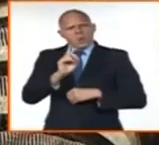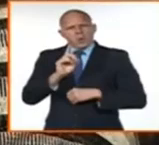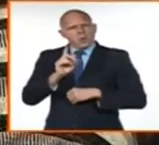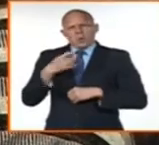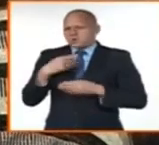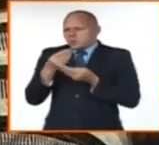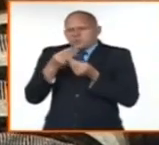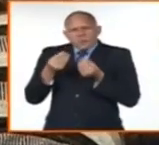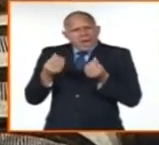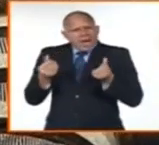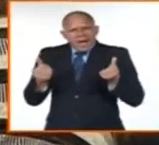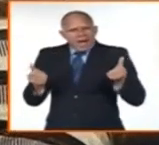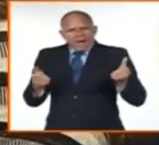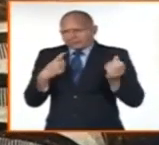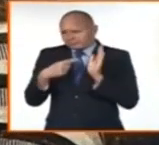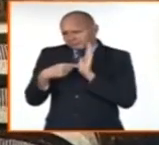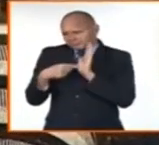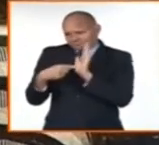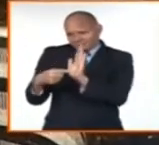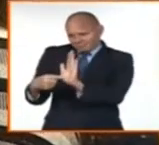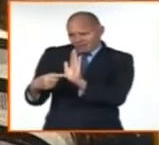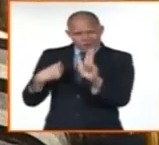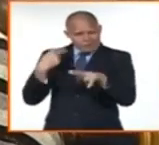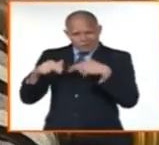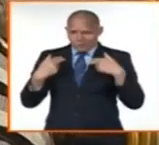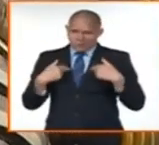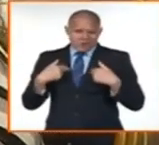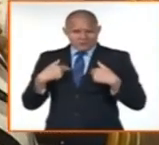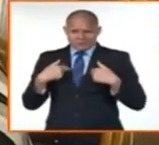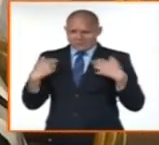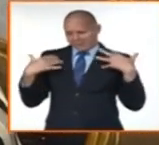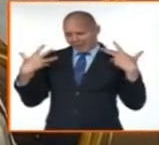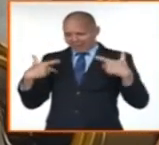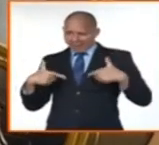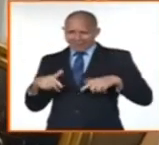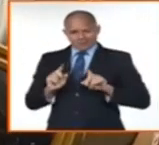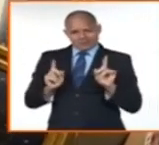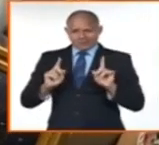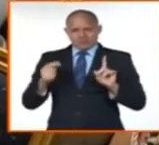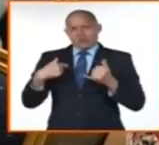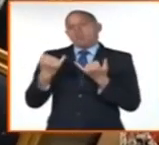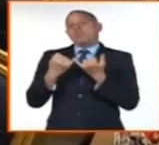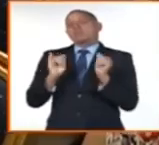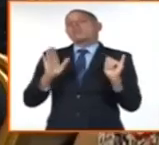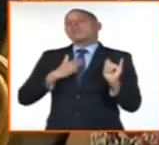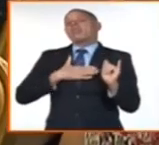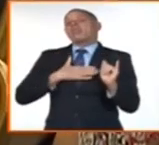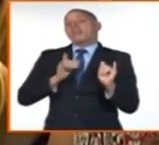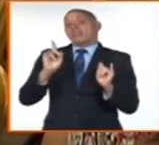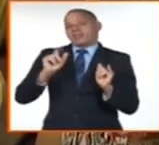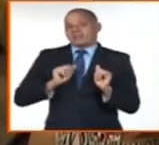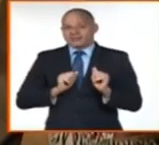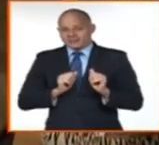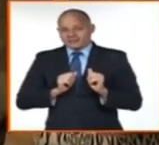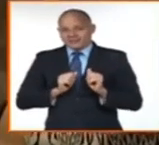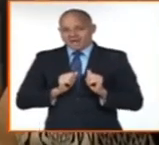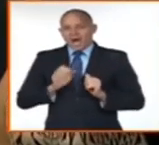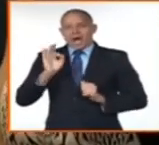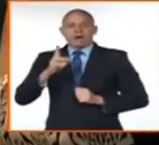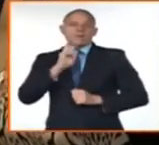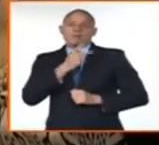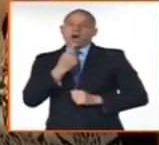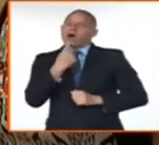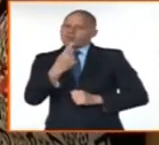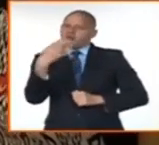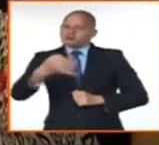vamos a hacer esto porque somos soberanos. Es una manera, bueno, martiana, muy martiana, de cómo ver el papel